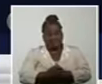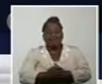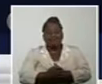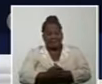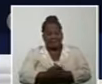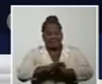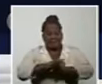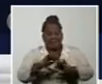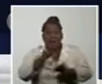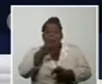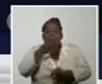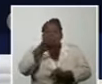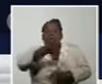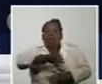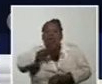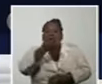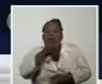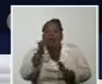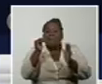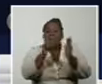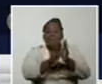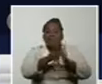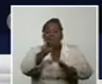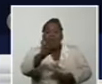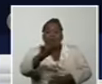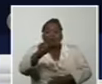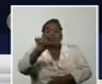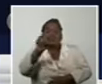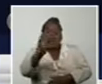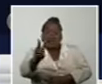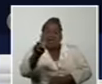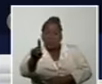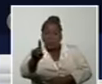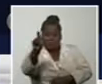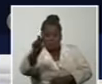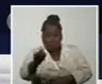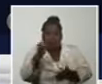los 1.931 pacientes diagnosticados en Cuba,